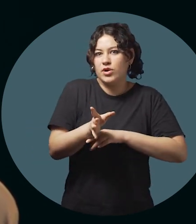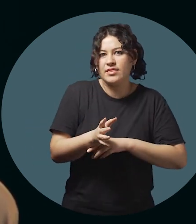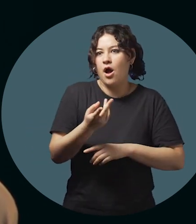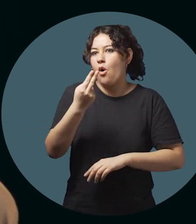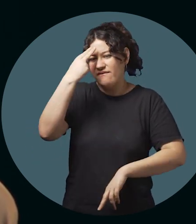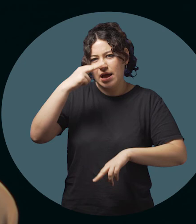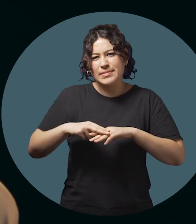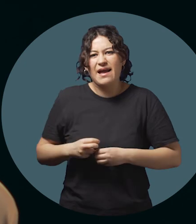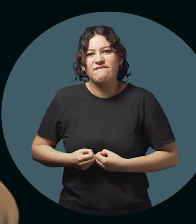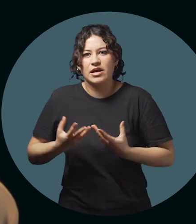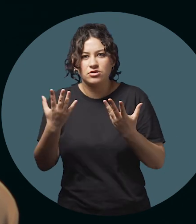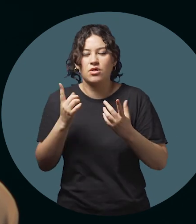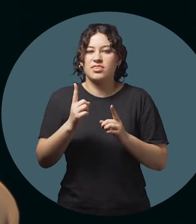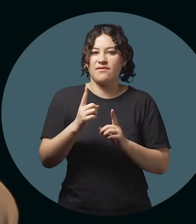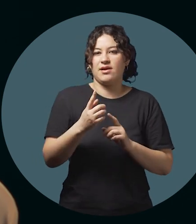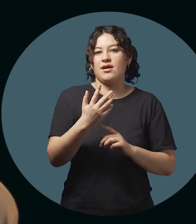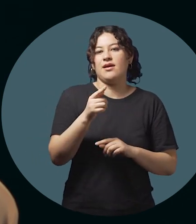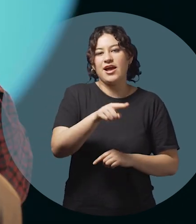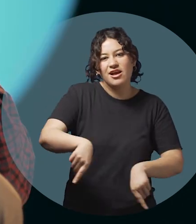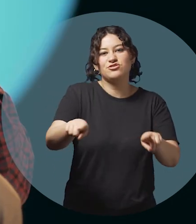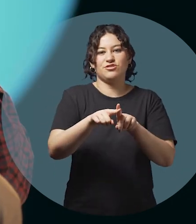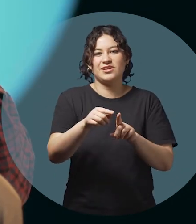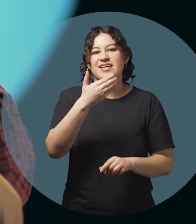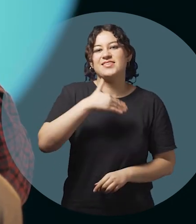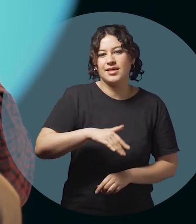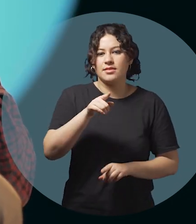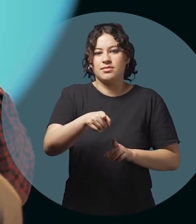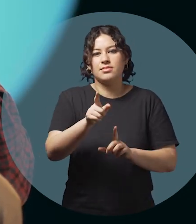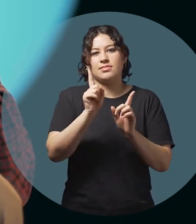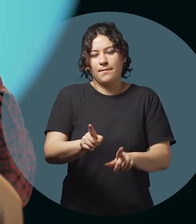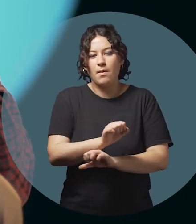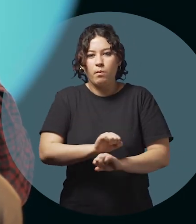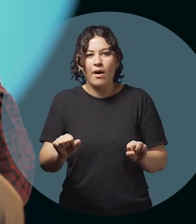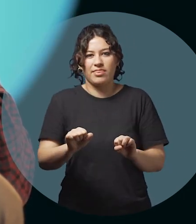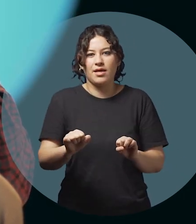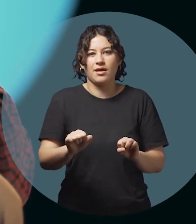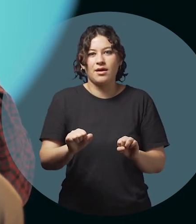enfermedad infecciosa, trato de hacerle entender que él también puede